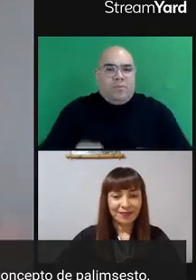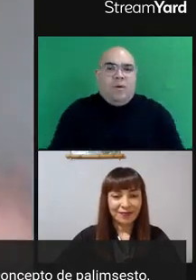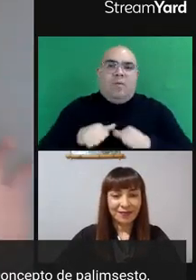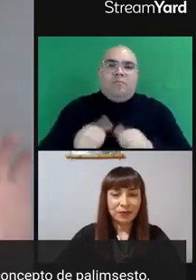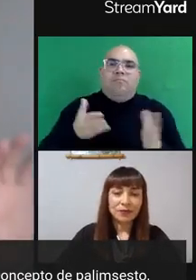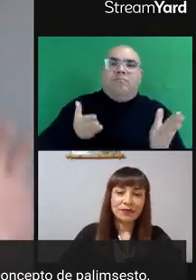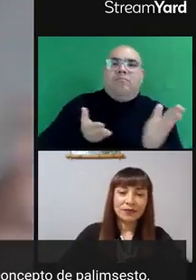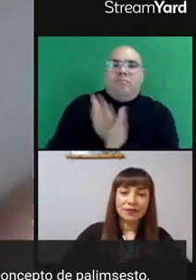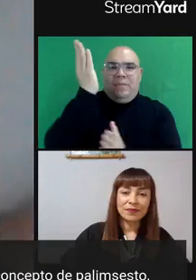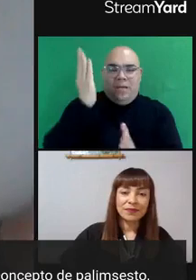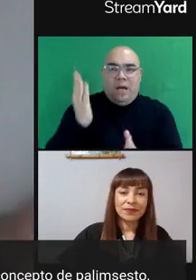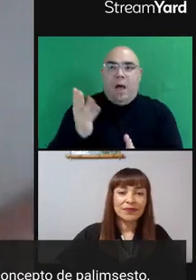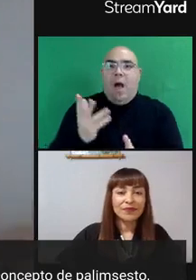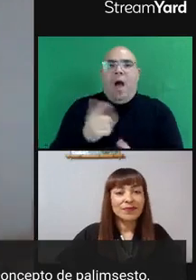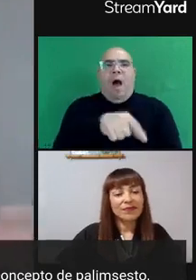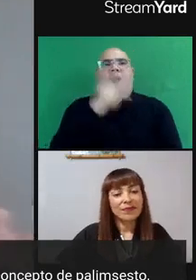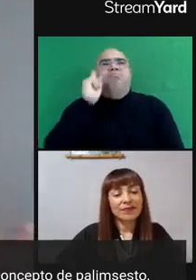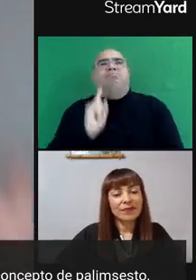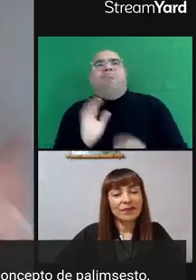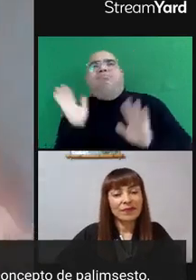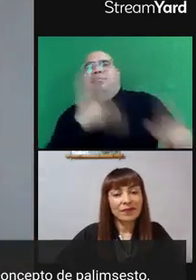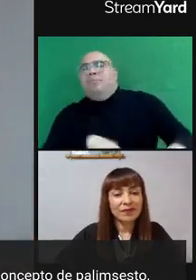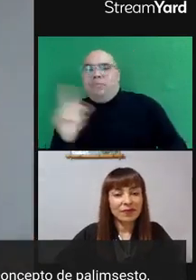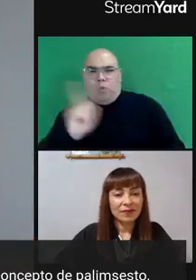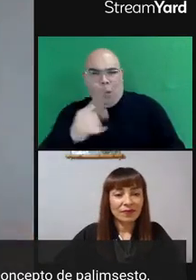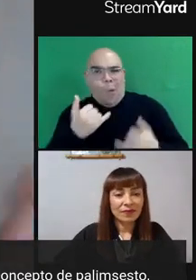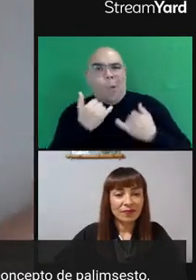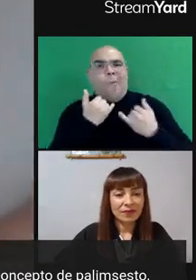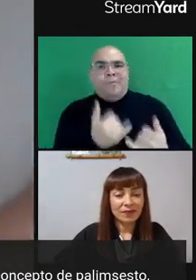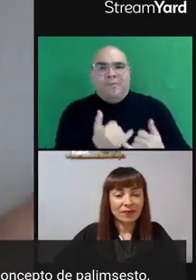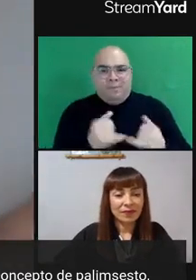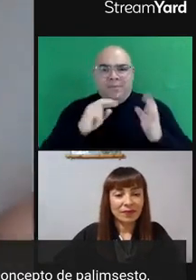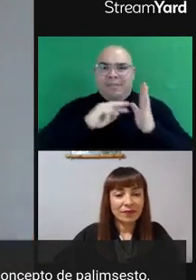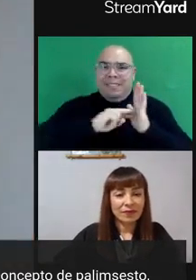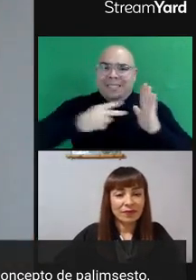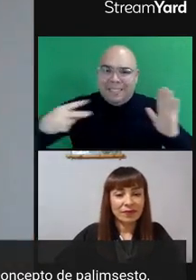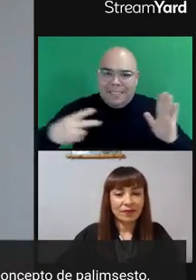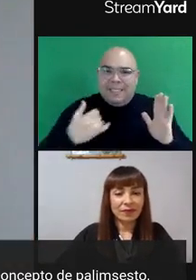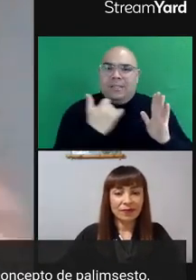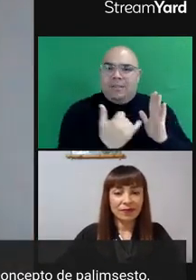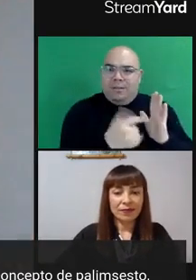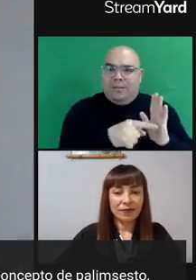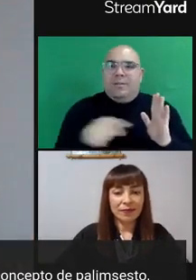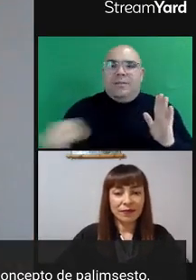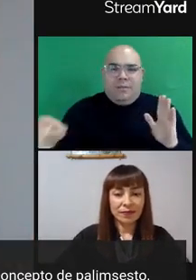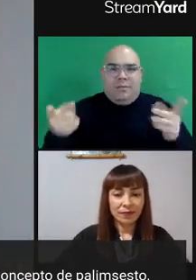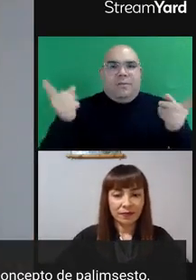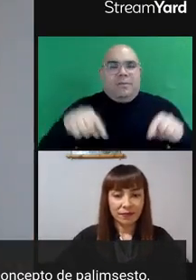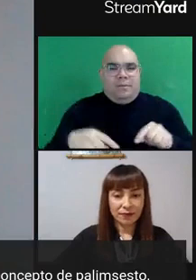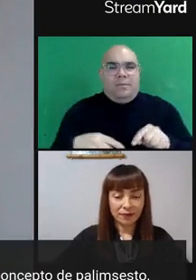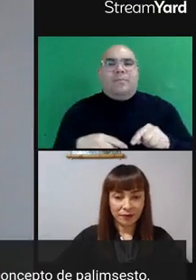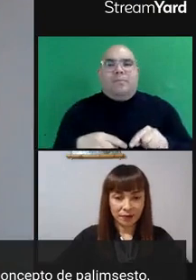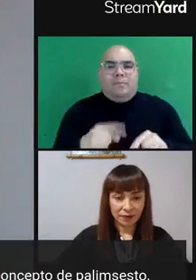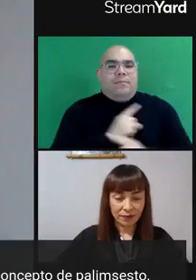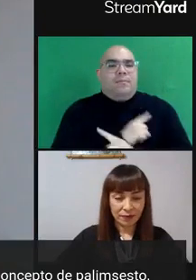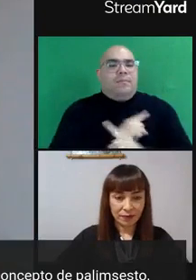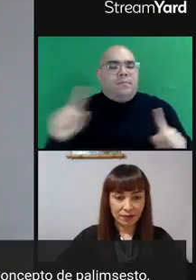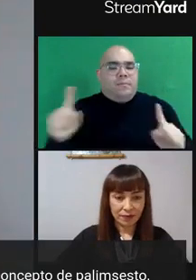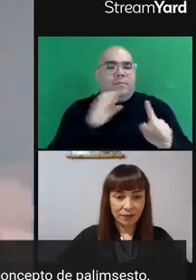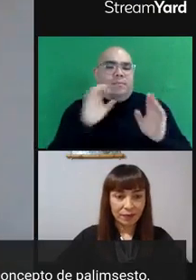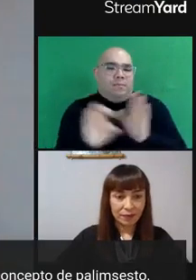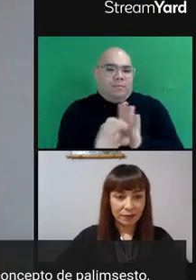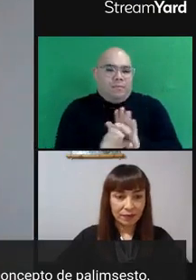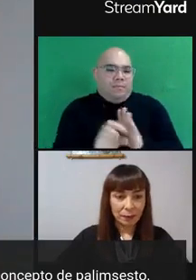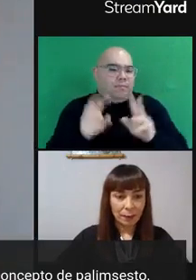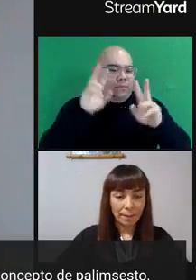la instancia de tecnología que configuramos allí, y tampoco puedo desconocer que eso